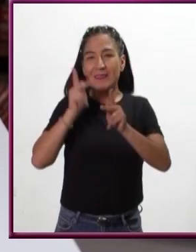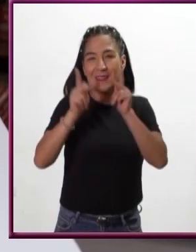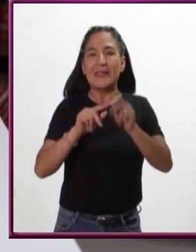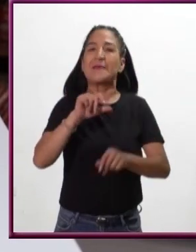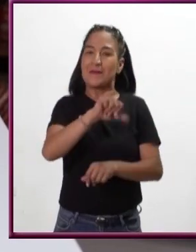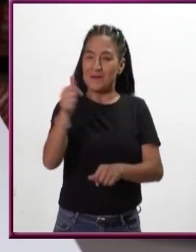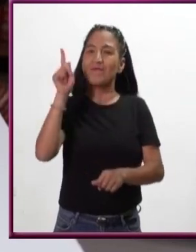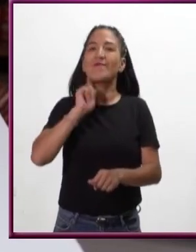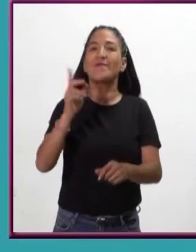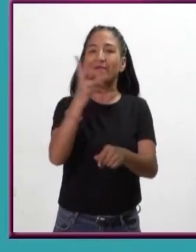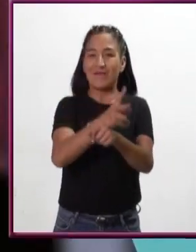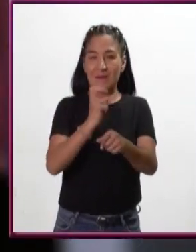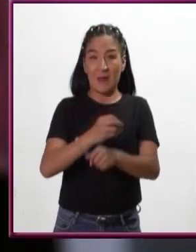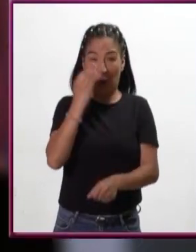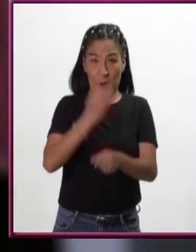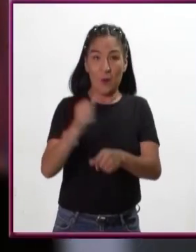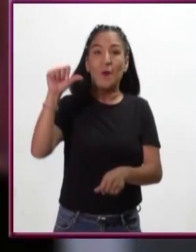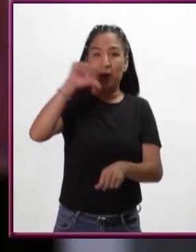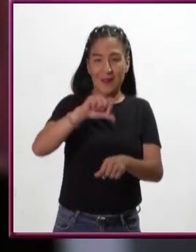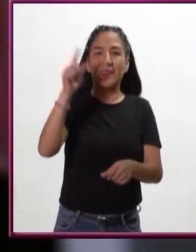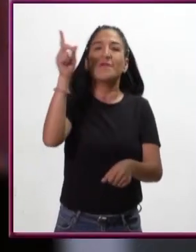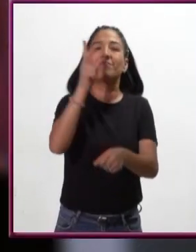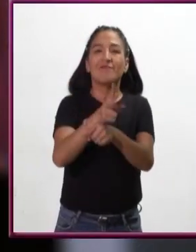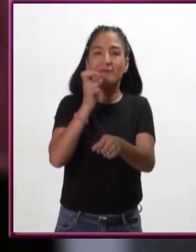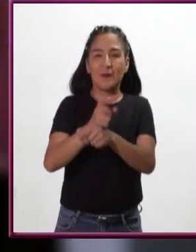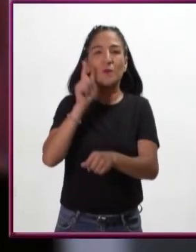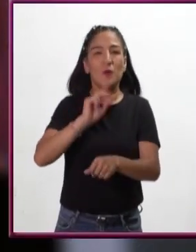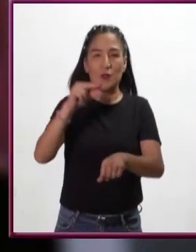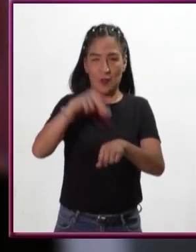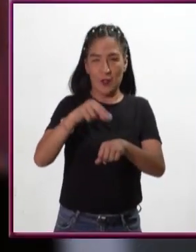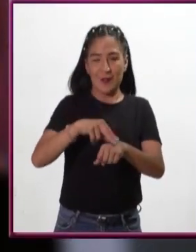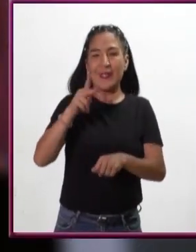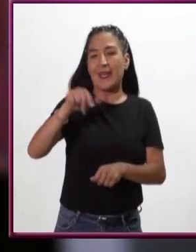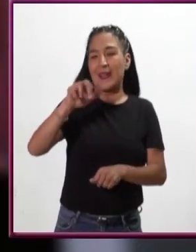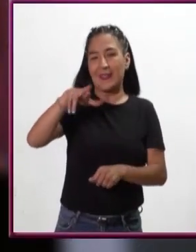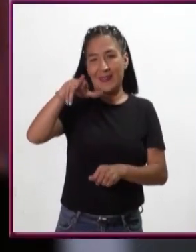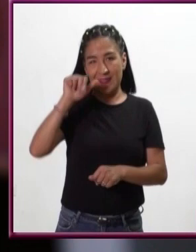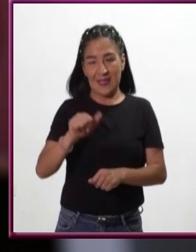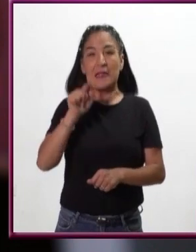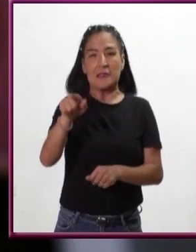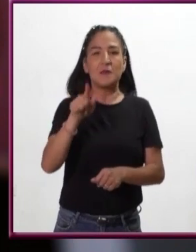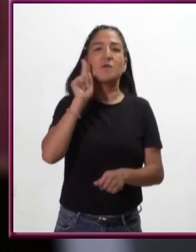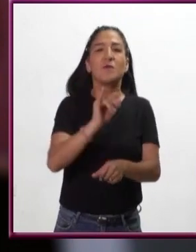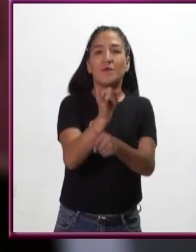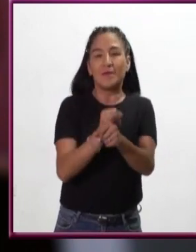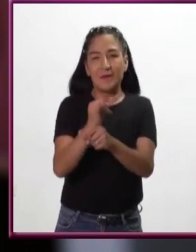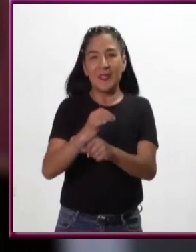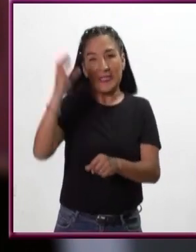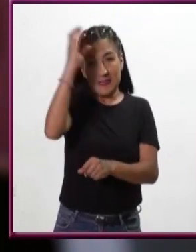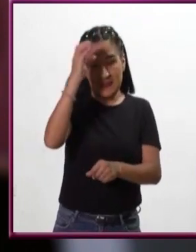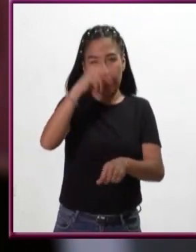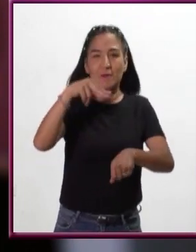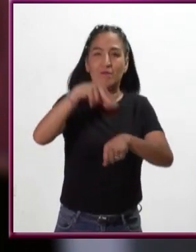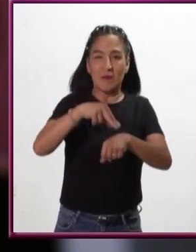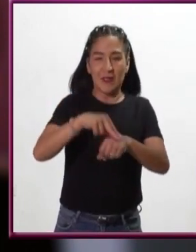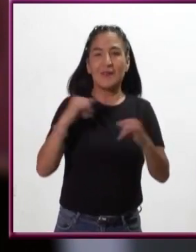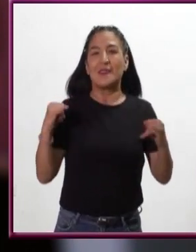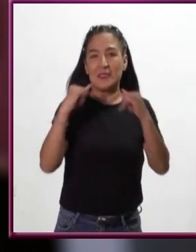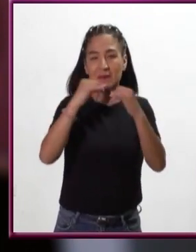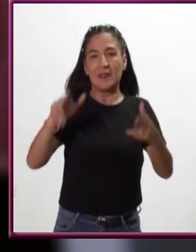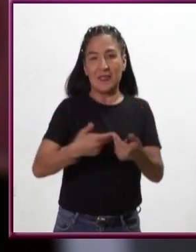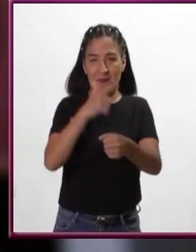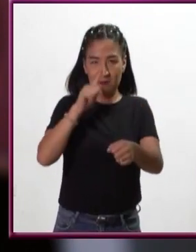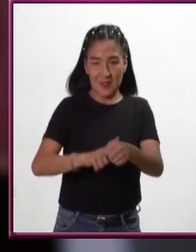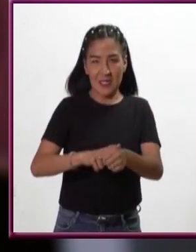a nuestra siguiente invitada. El día de hoy tenemos como invitada a la doctora Karina Simón. Ella es investigadora en Ciencias Médicas del